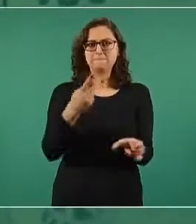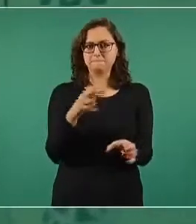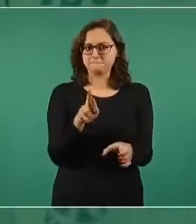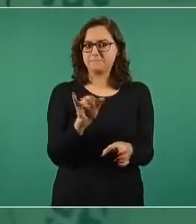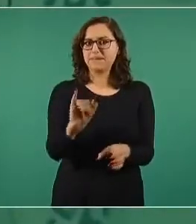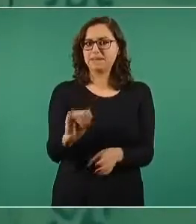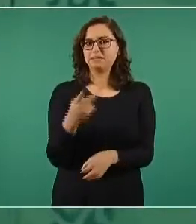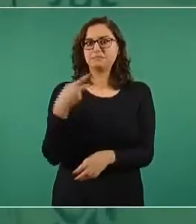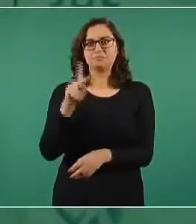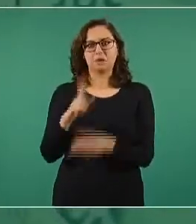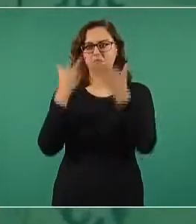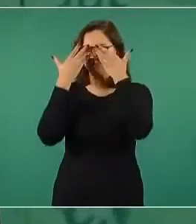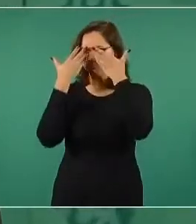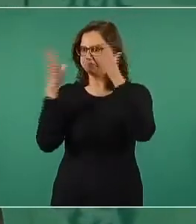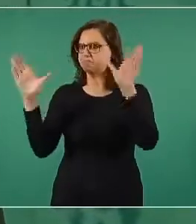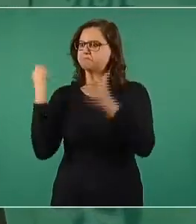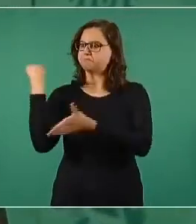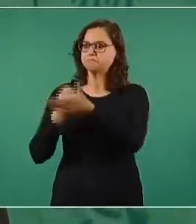Madrazo fue a la cárcel,